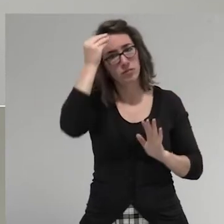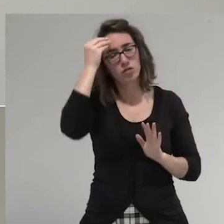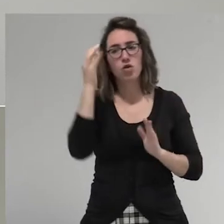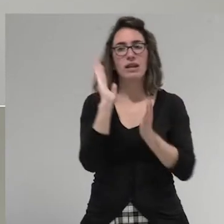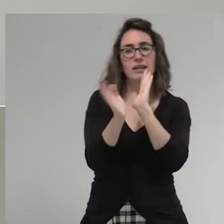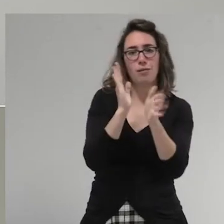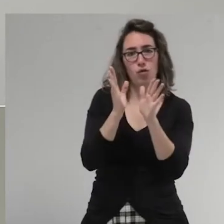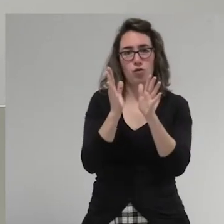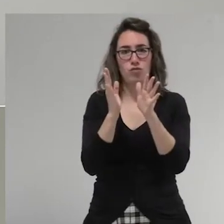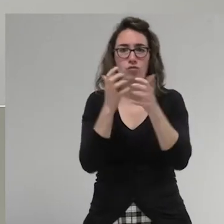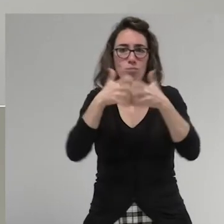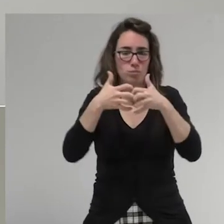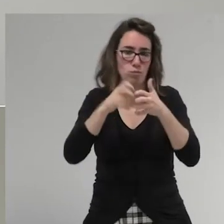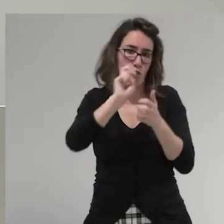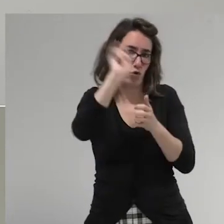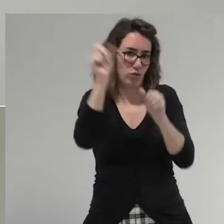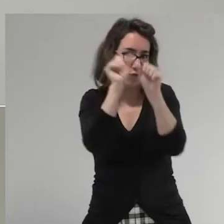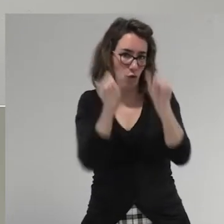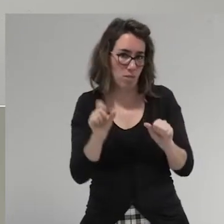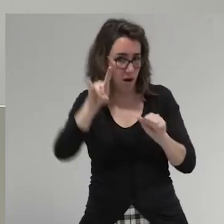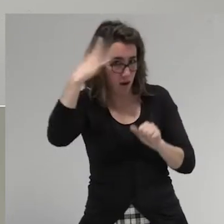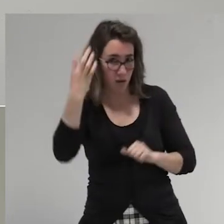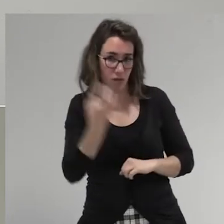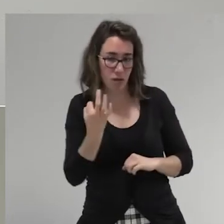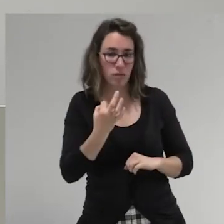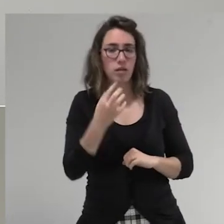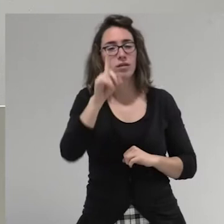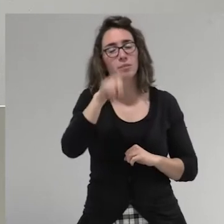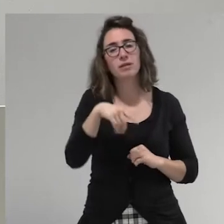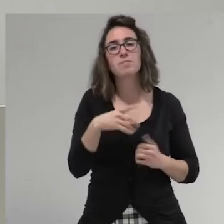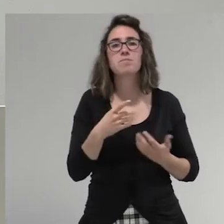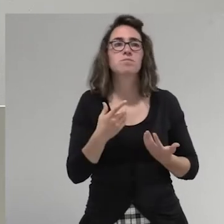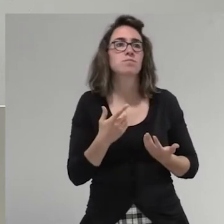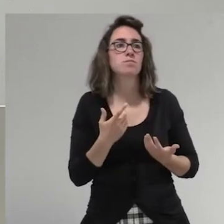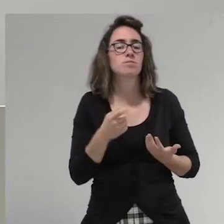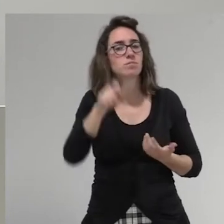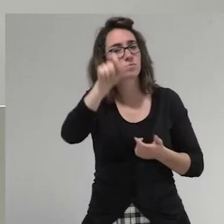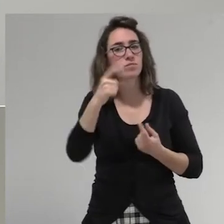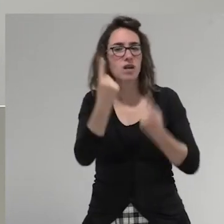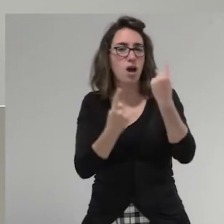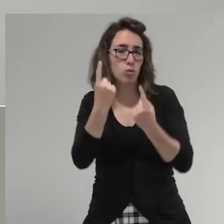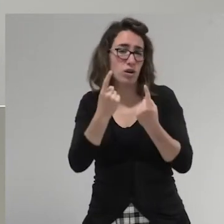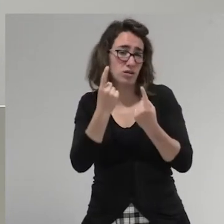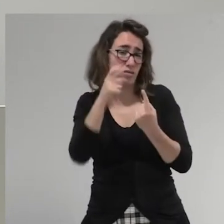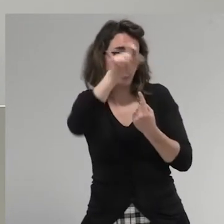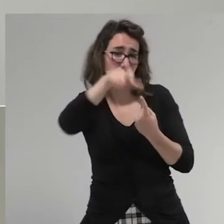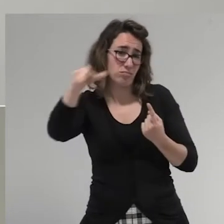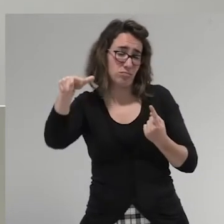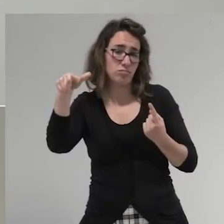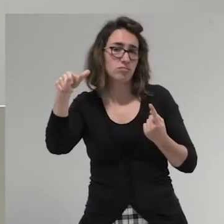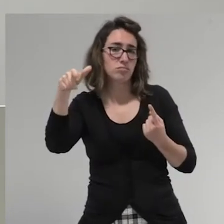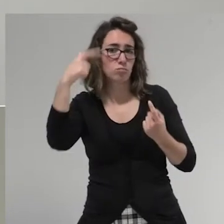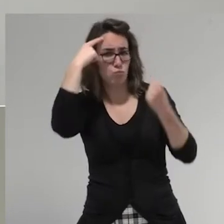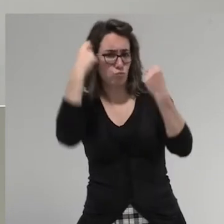luego hay personas en, o sea, Angela Davis, Ruth Gilmore y mucha gente, o sea, es porque